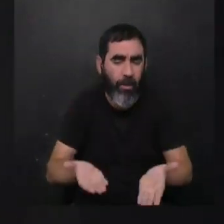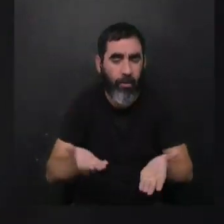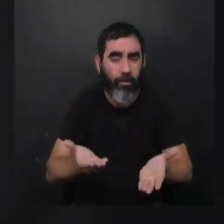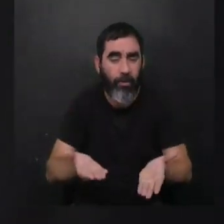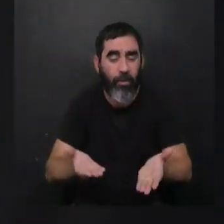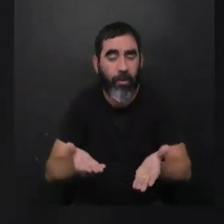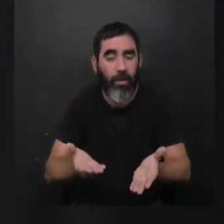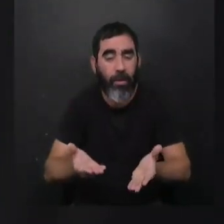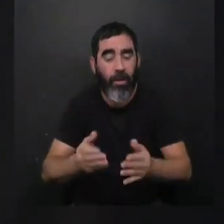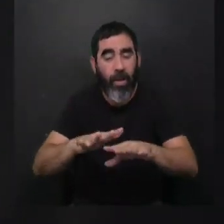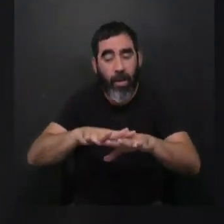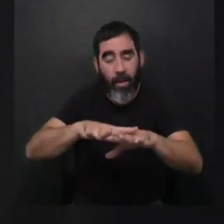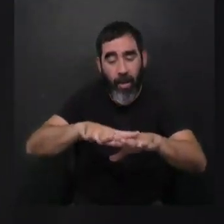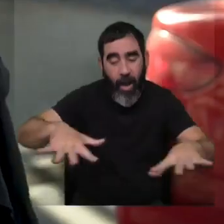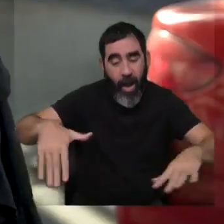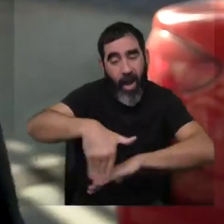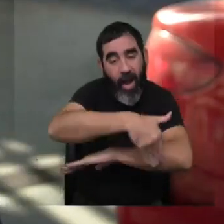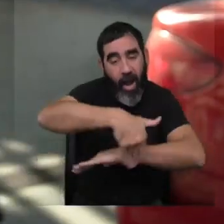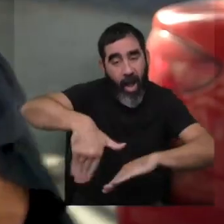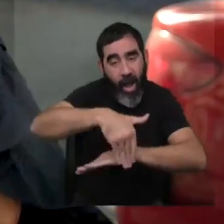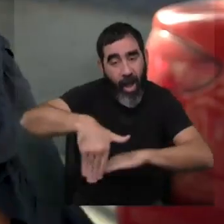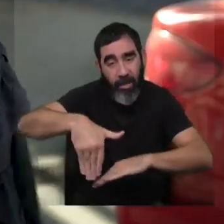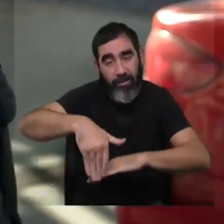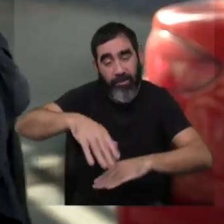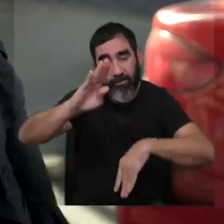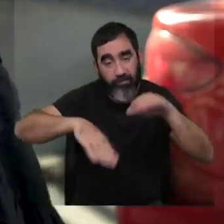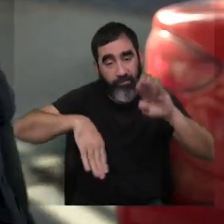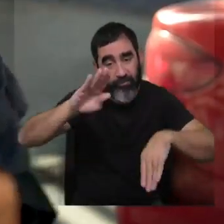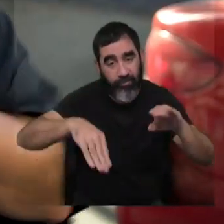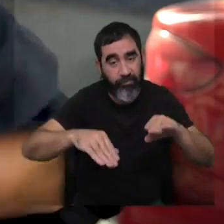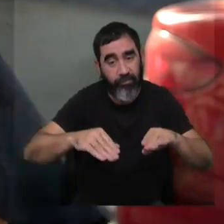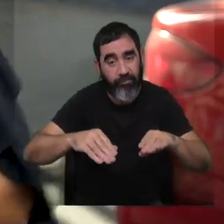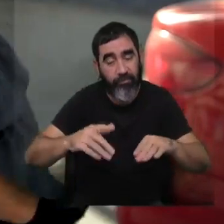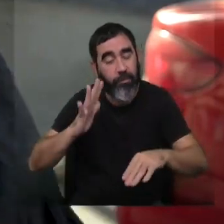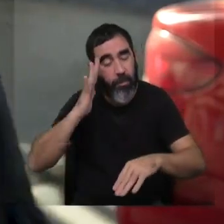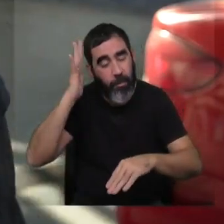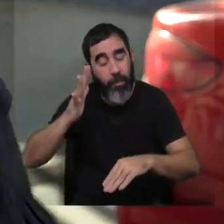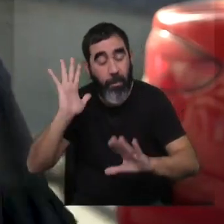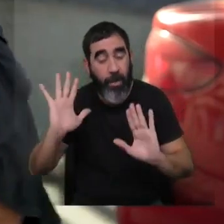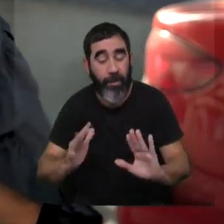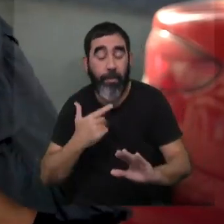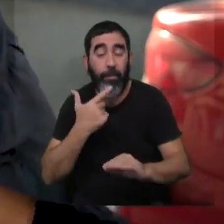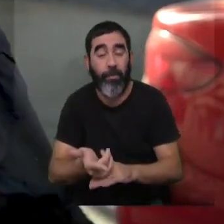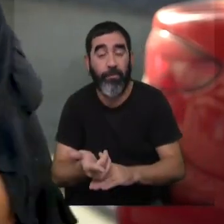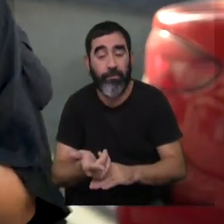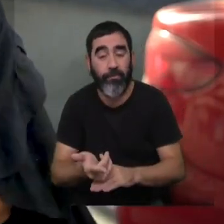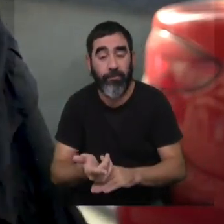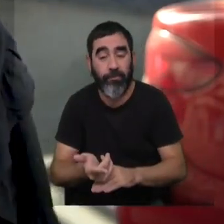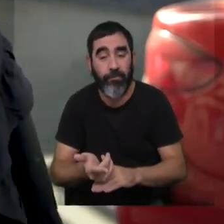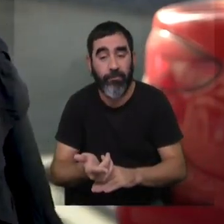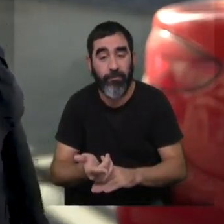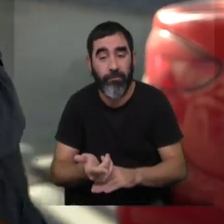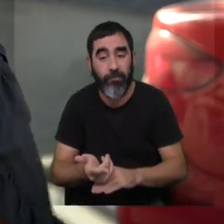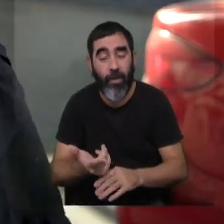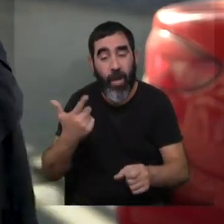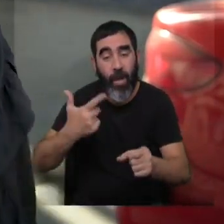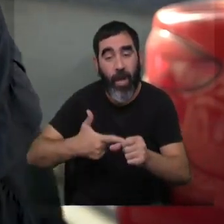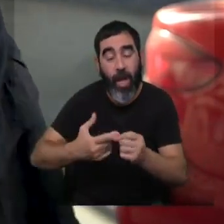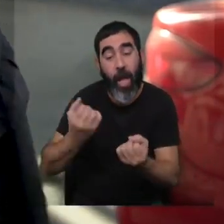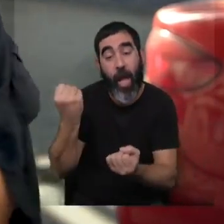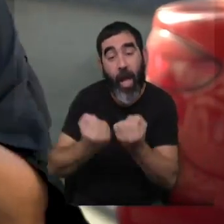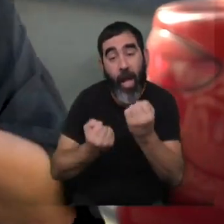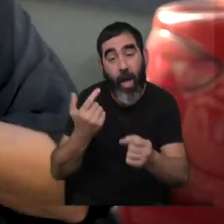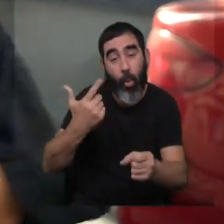hacer asfalto o lubricantes. Es interesante de pensar, ¿no? Me parece a mí que cuando uno está cargando un auto, en